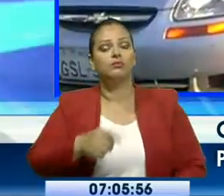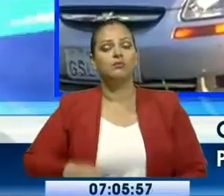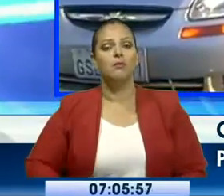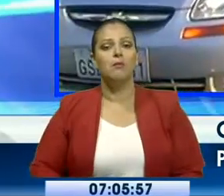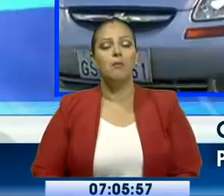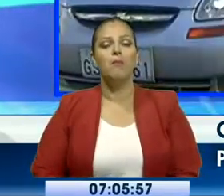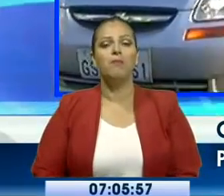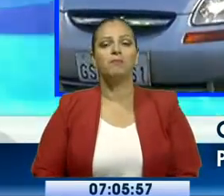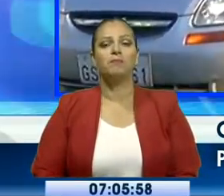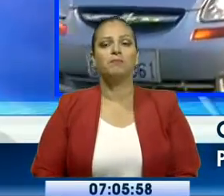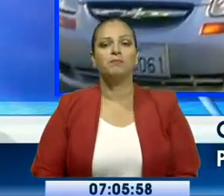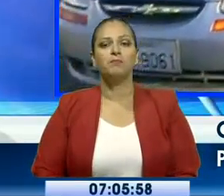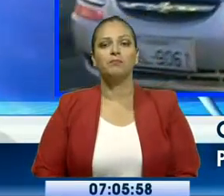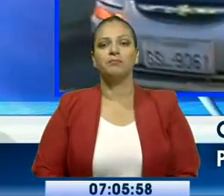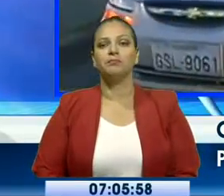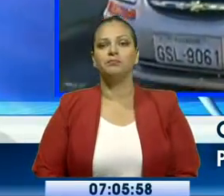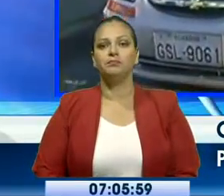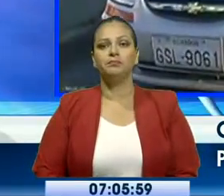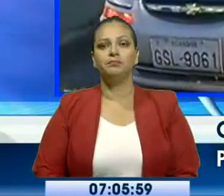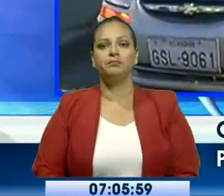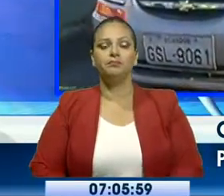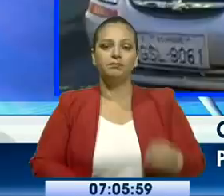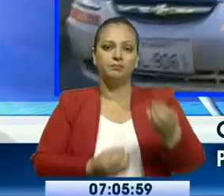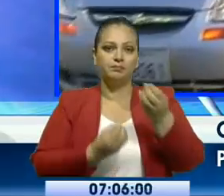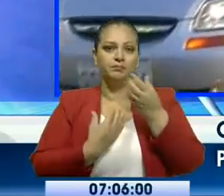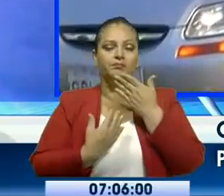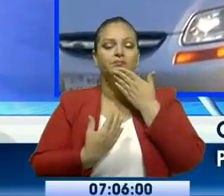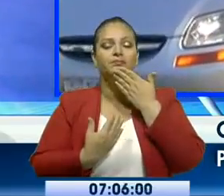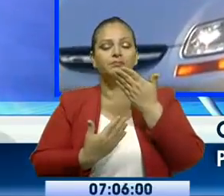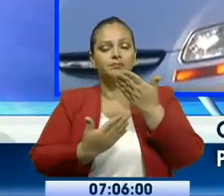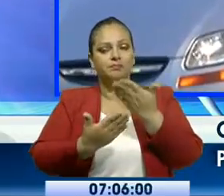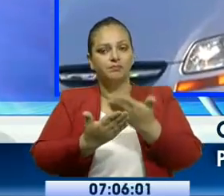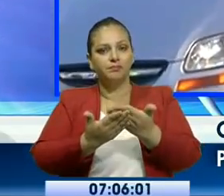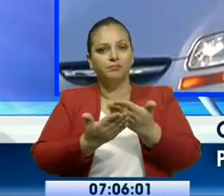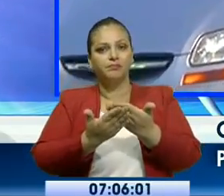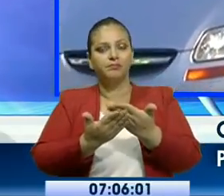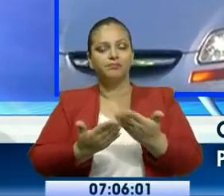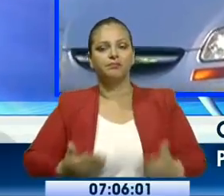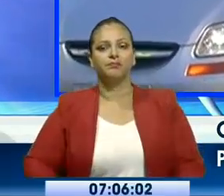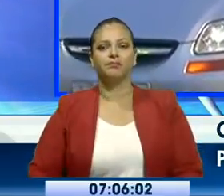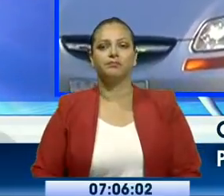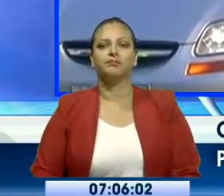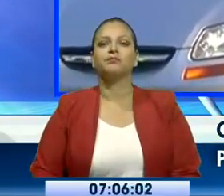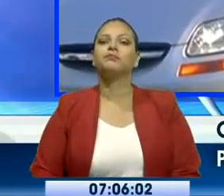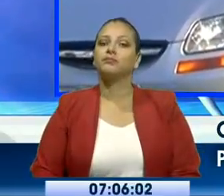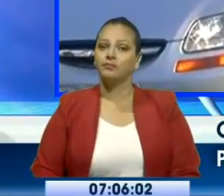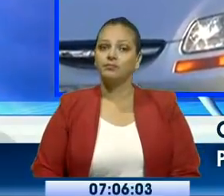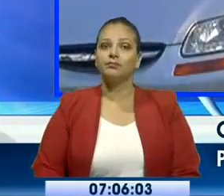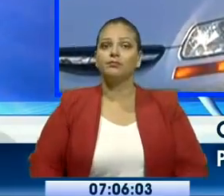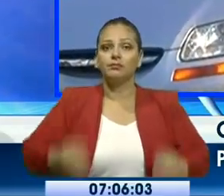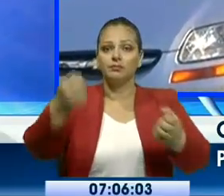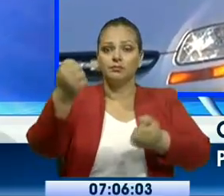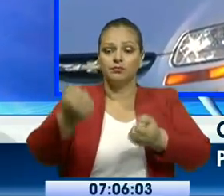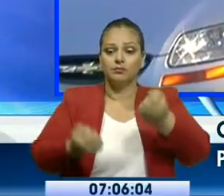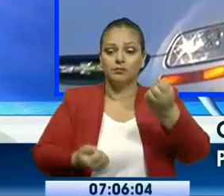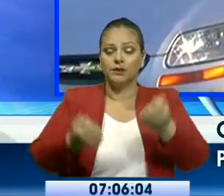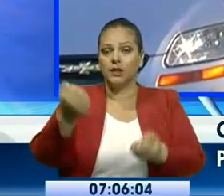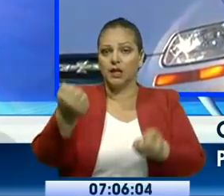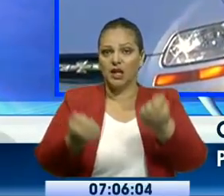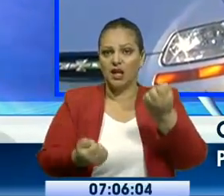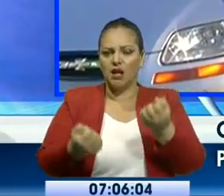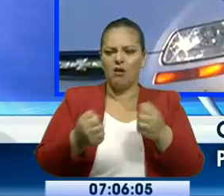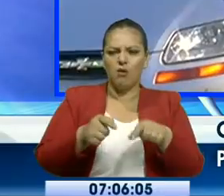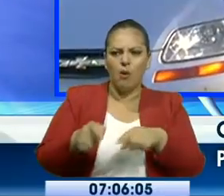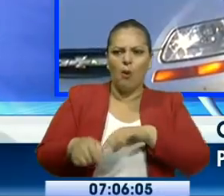días. Gracias, Jorge, por tu reporte. Y precisamente para localizar, para detectar estos autos de dudosa procedencia, es que se realizan